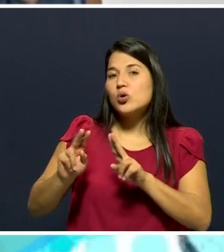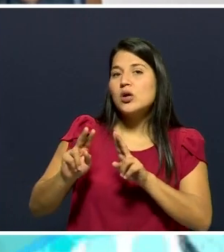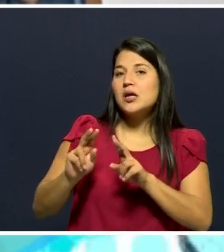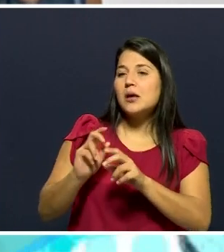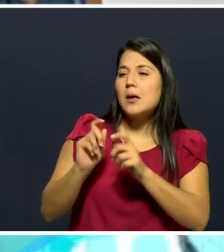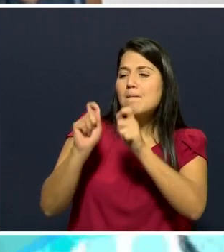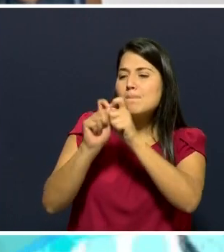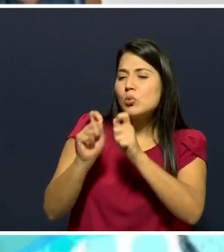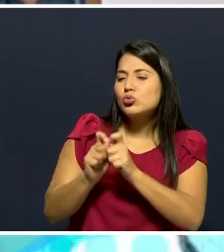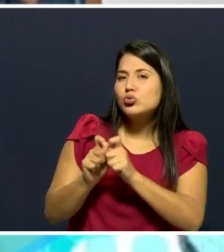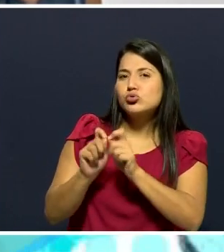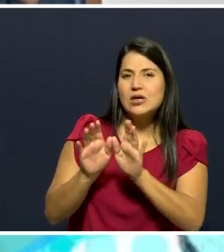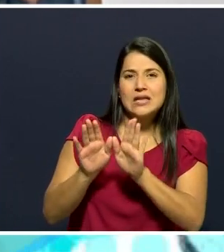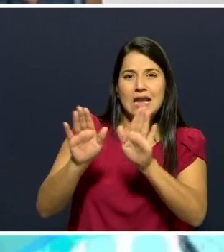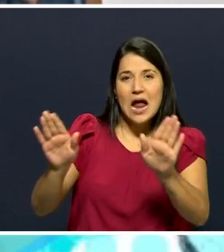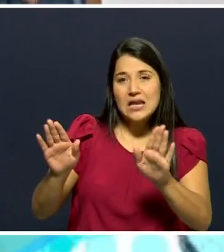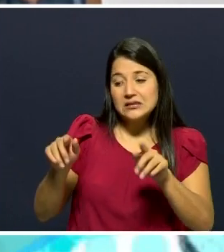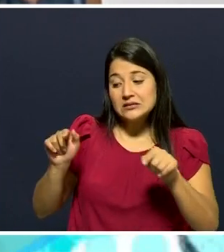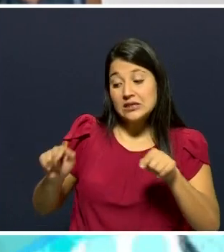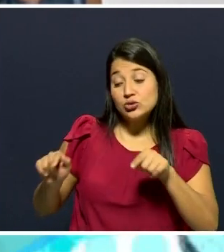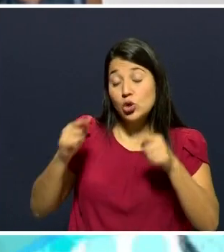las distintas fracciones.